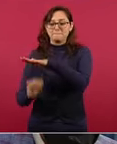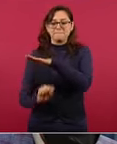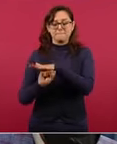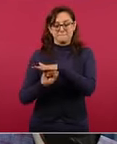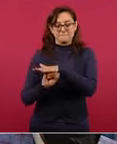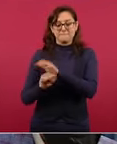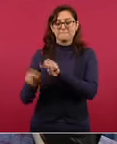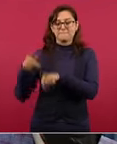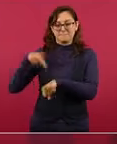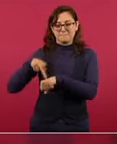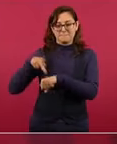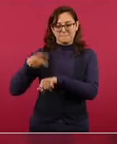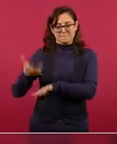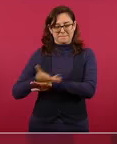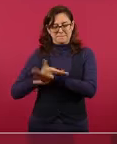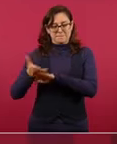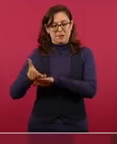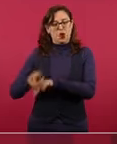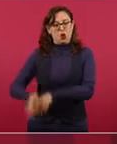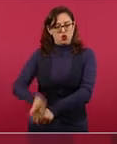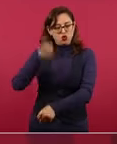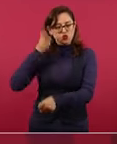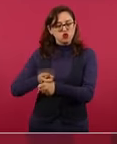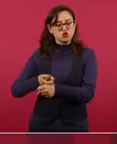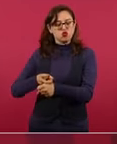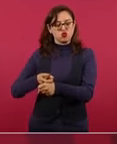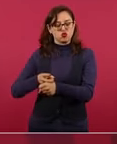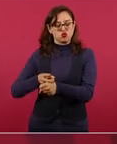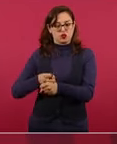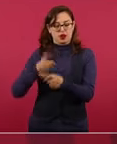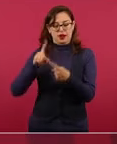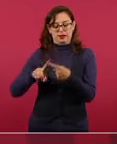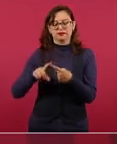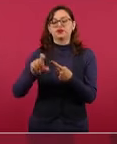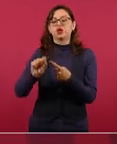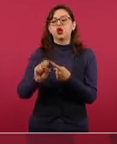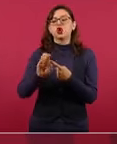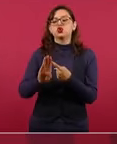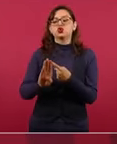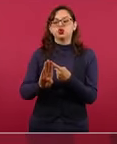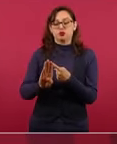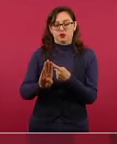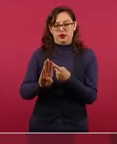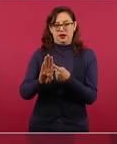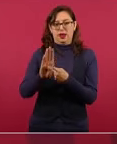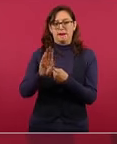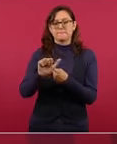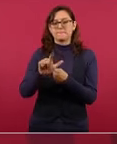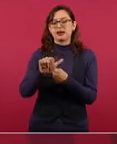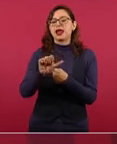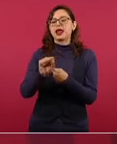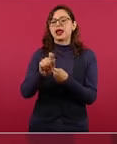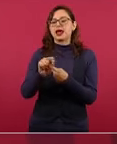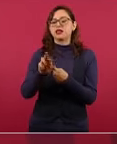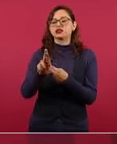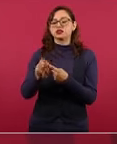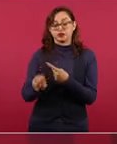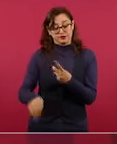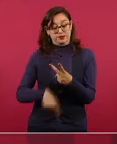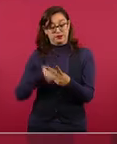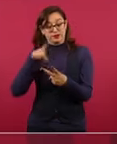dura y requiere del balastro qué es una piedra